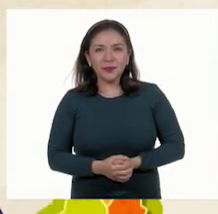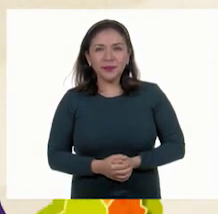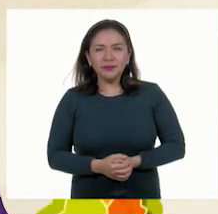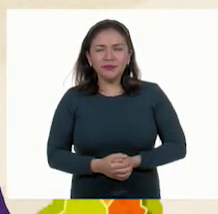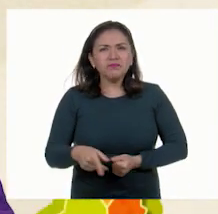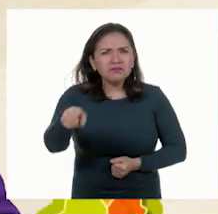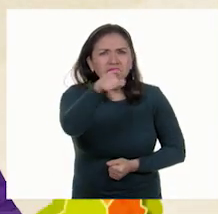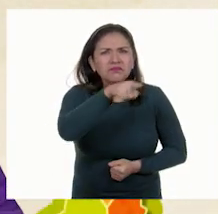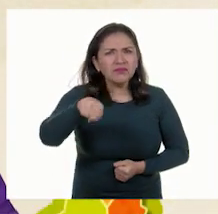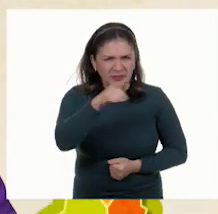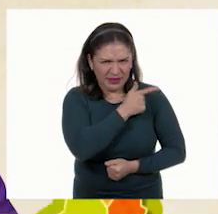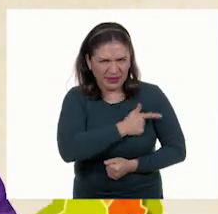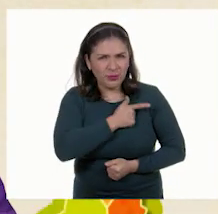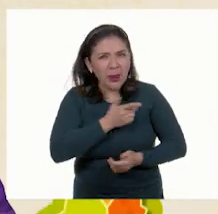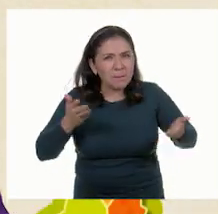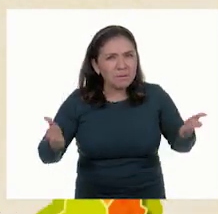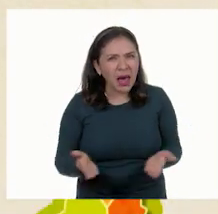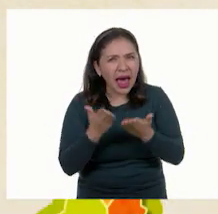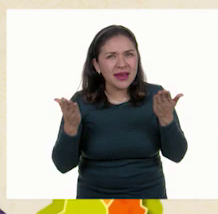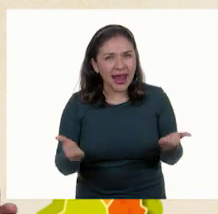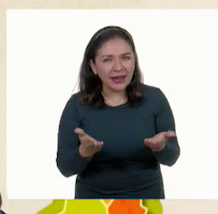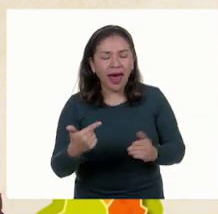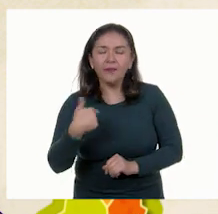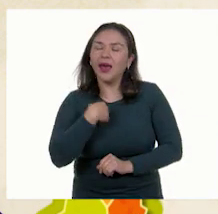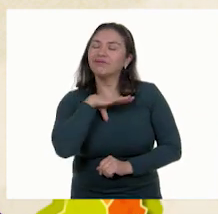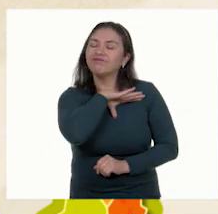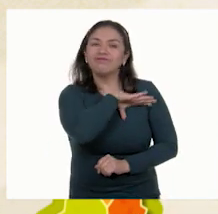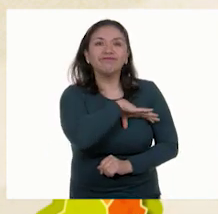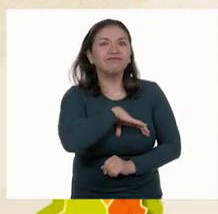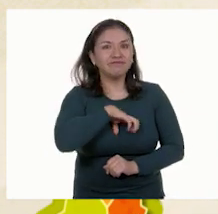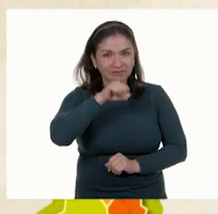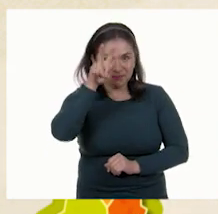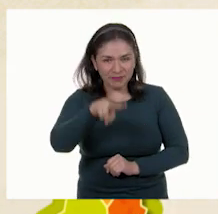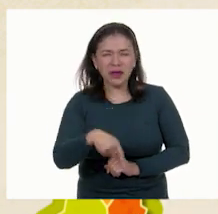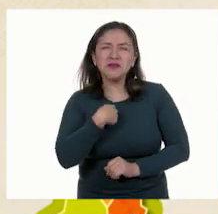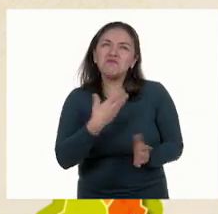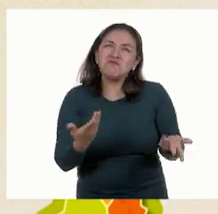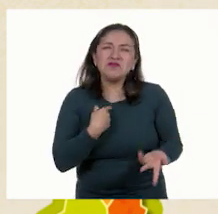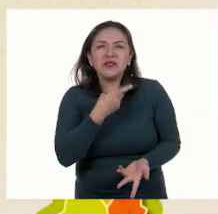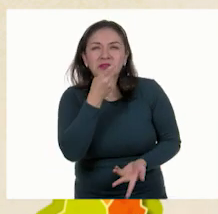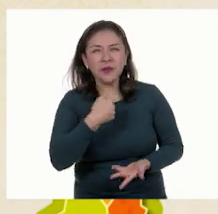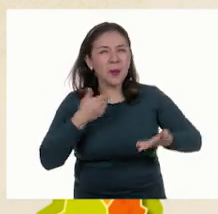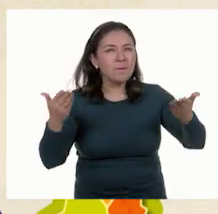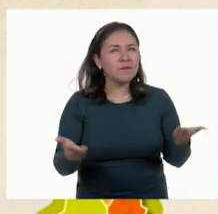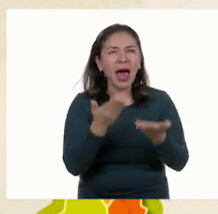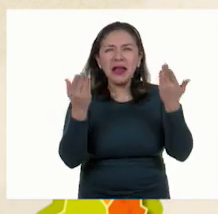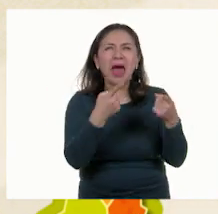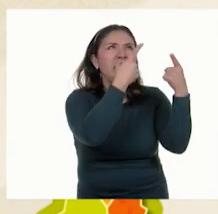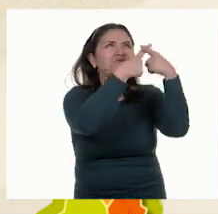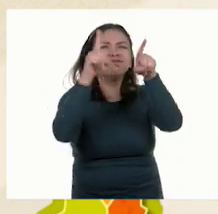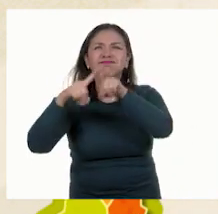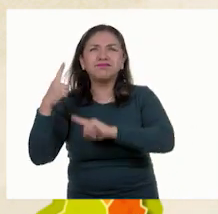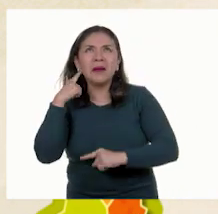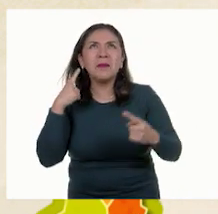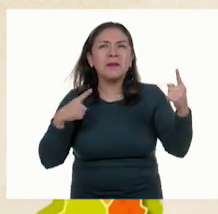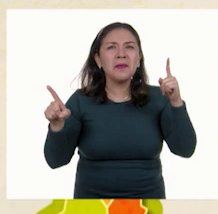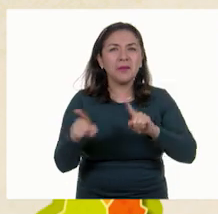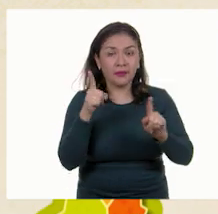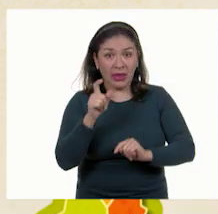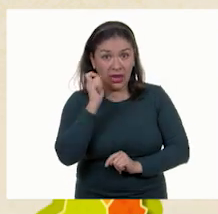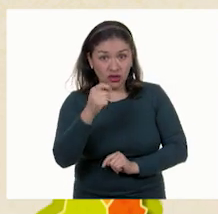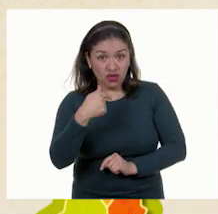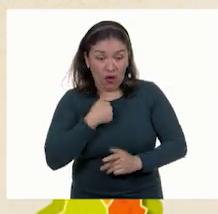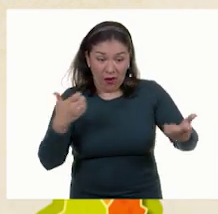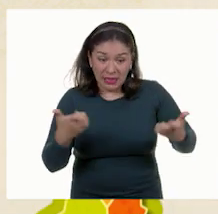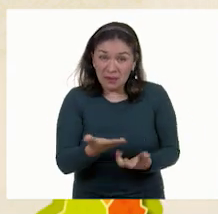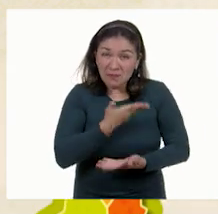¿A ustedes les gusta bailar? A mí me encanta. Les puedo decir que bailo cualquier ritmo. Eso no quiere decir que lo